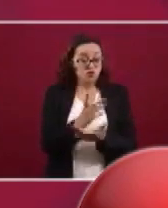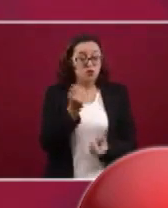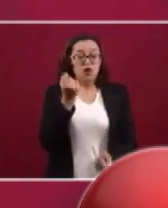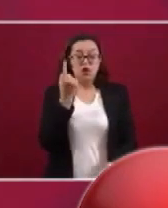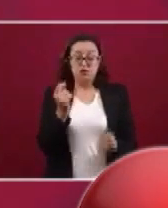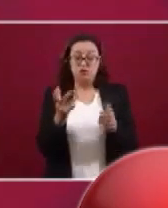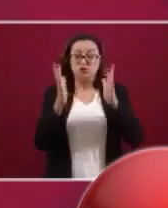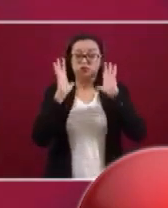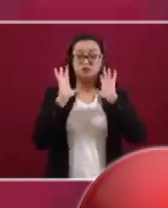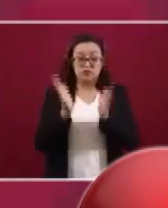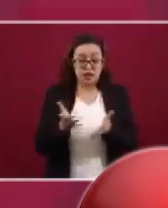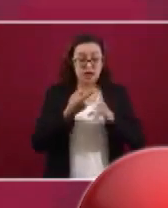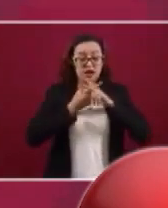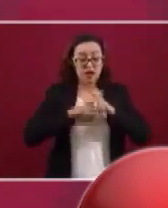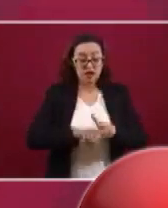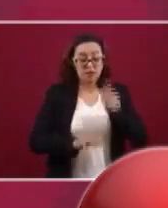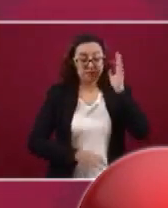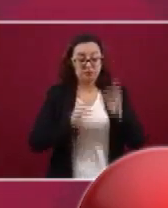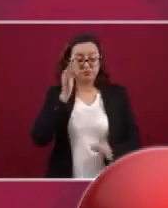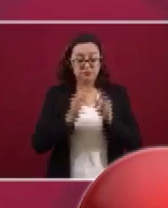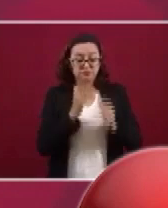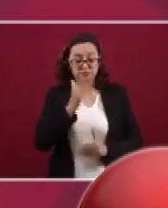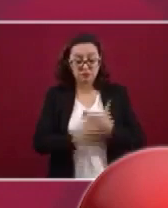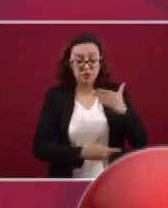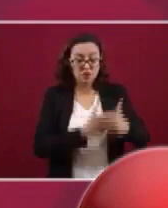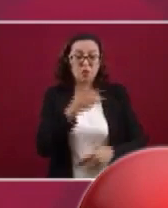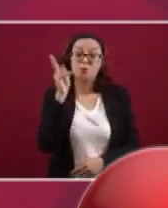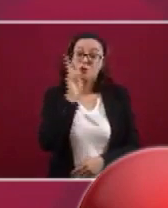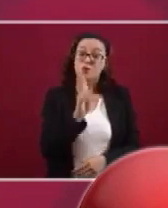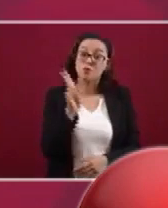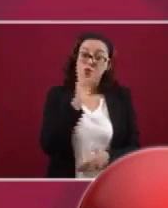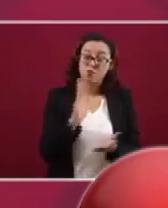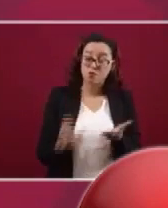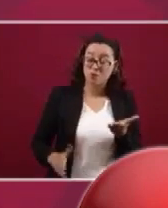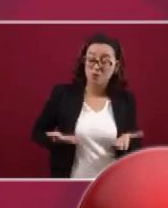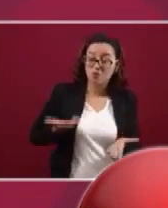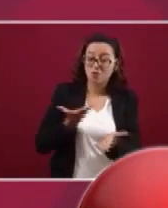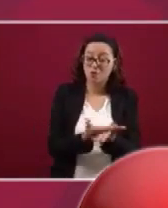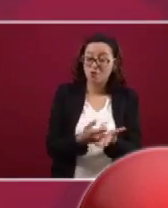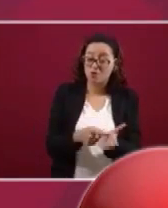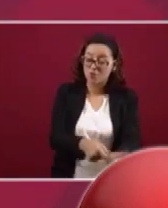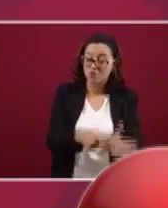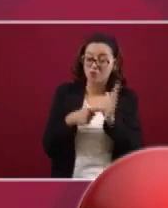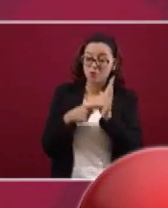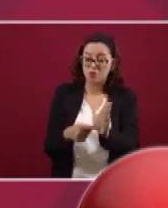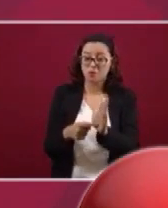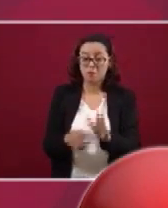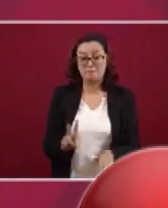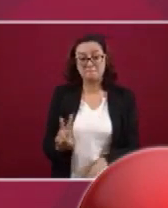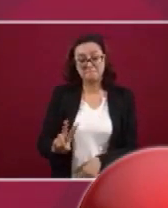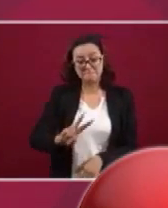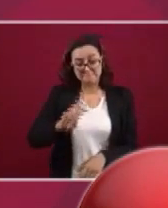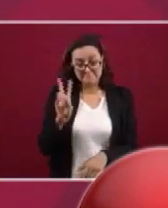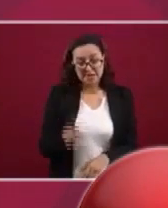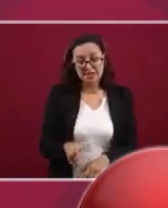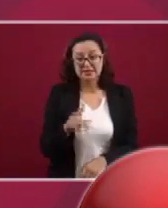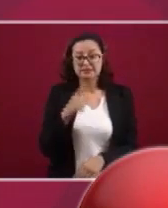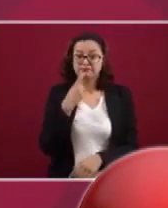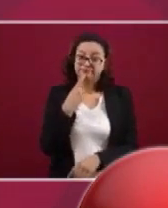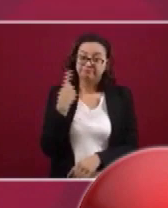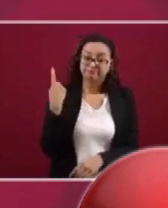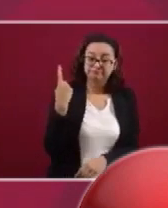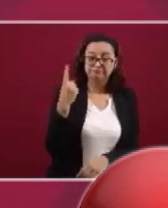sé demuestra de que hay y denuncias